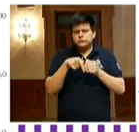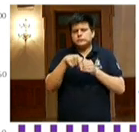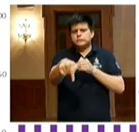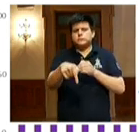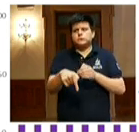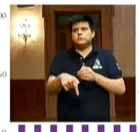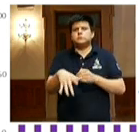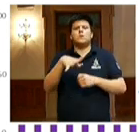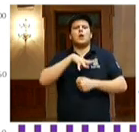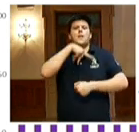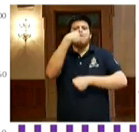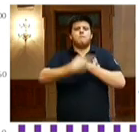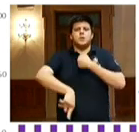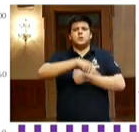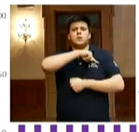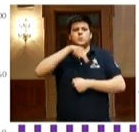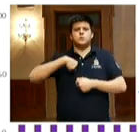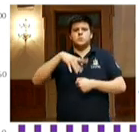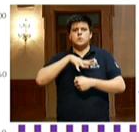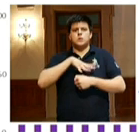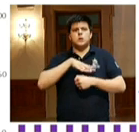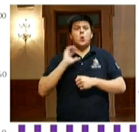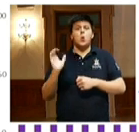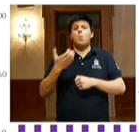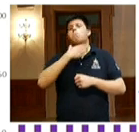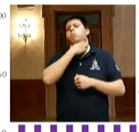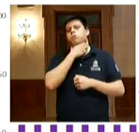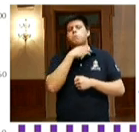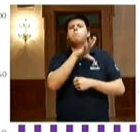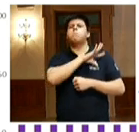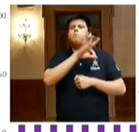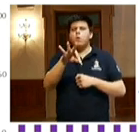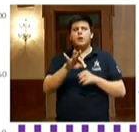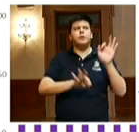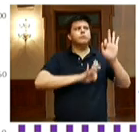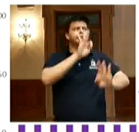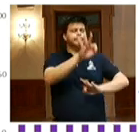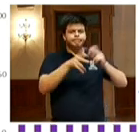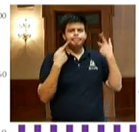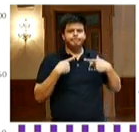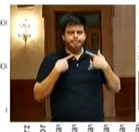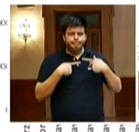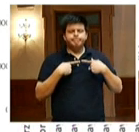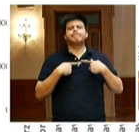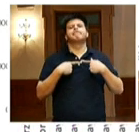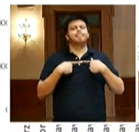estar en riesgo tener la suficiencia hospitalaria para atender a estos pacientes